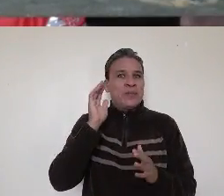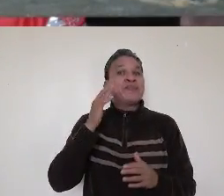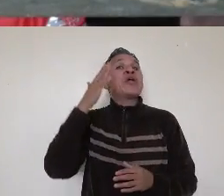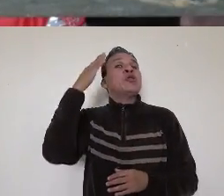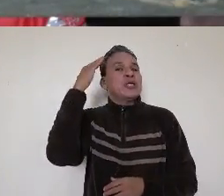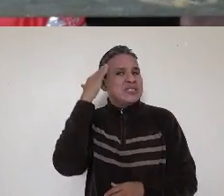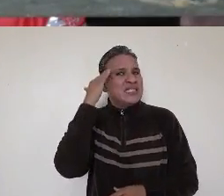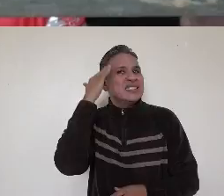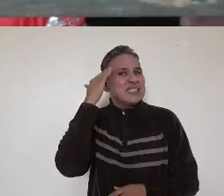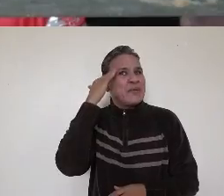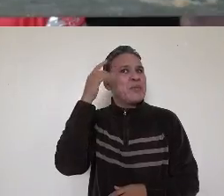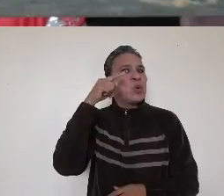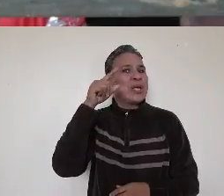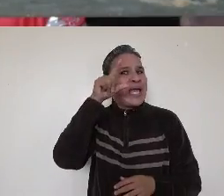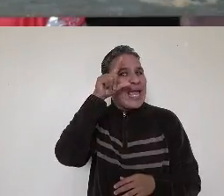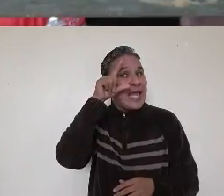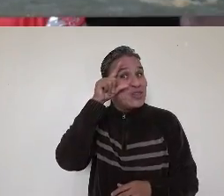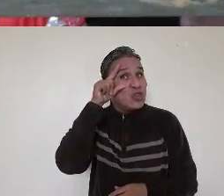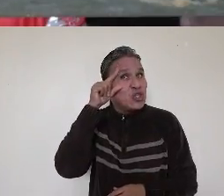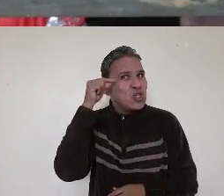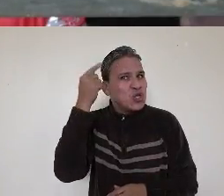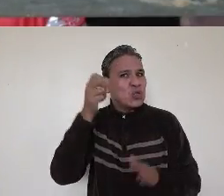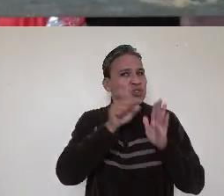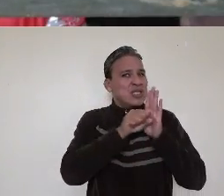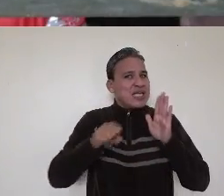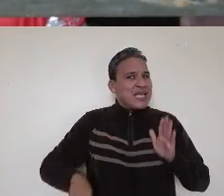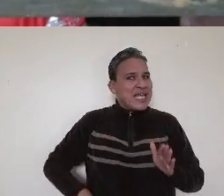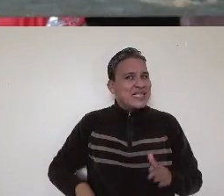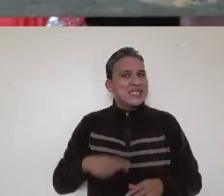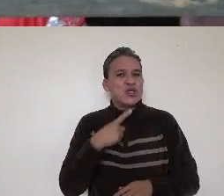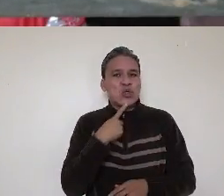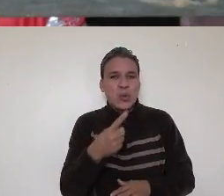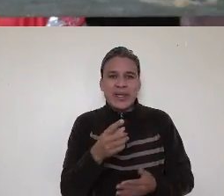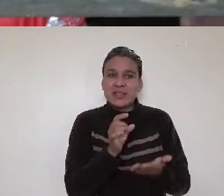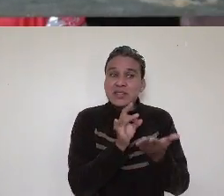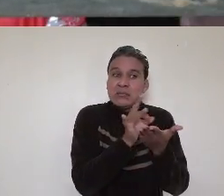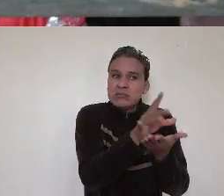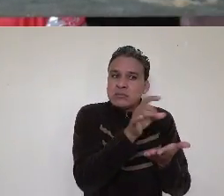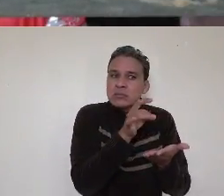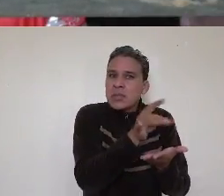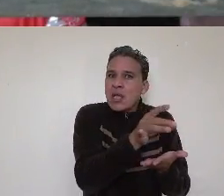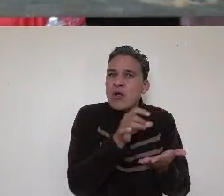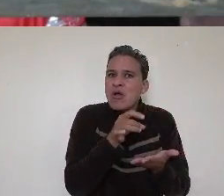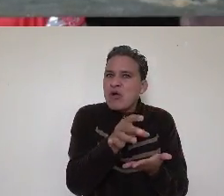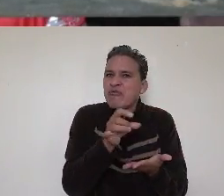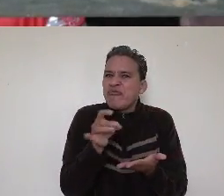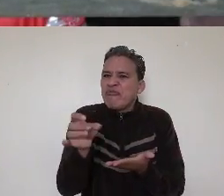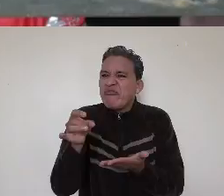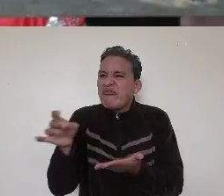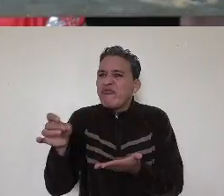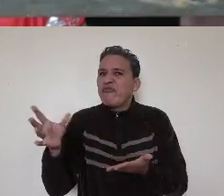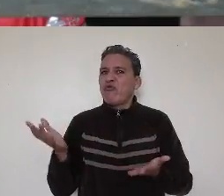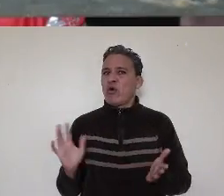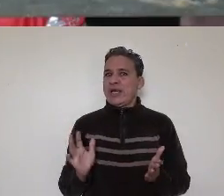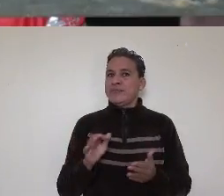incluso nos va a sacar, nos va a mandar a sacar. Y ya vamos a hablar de ese